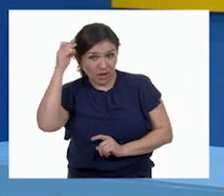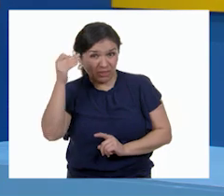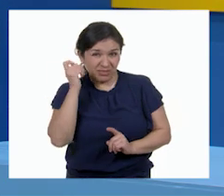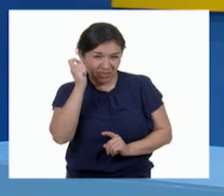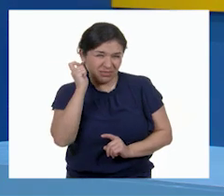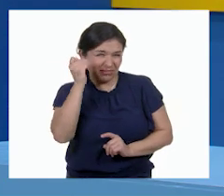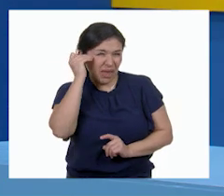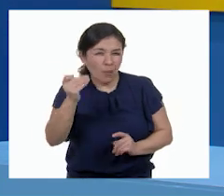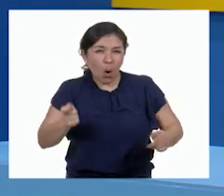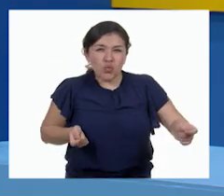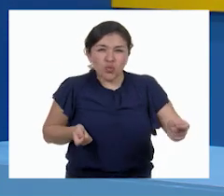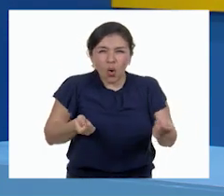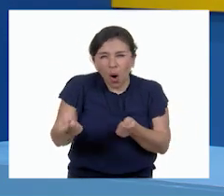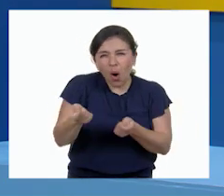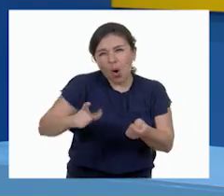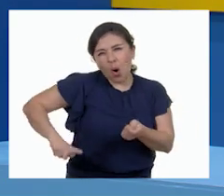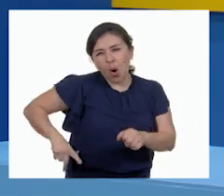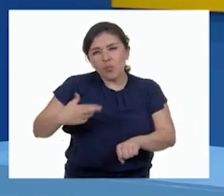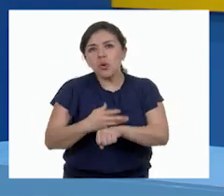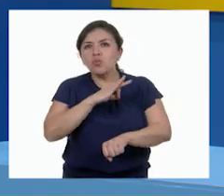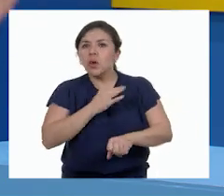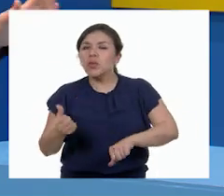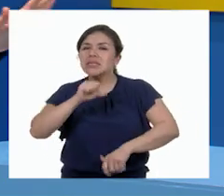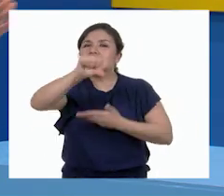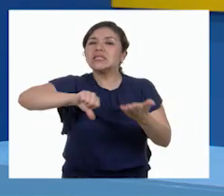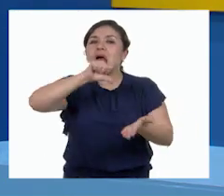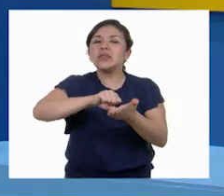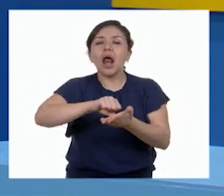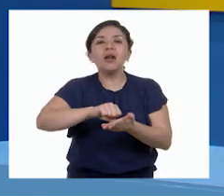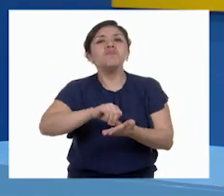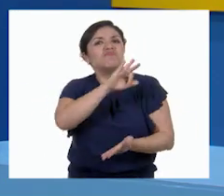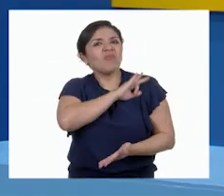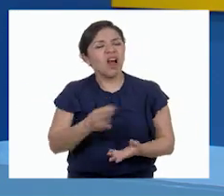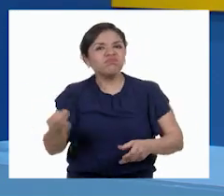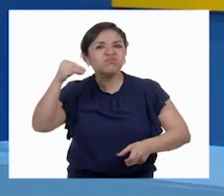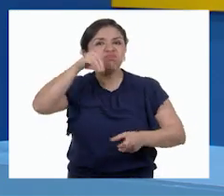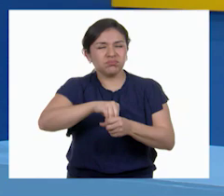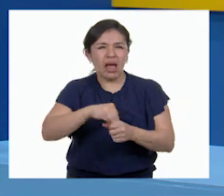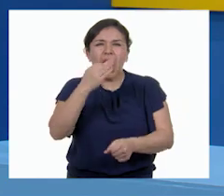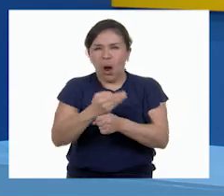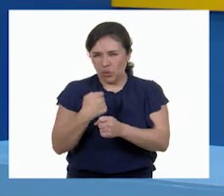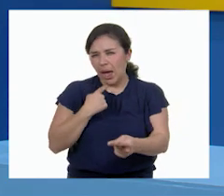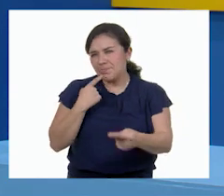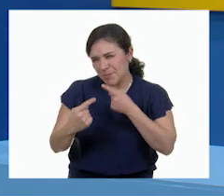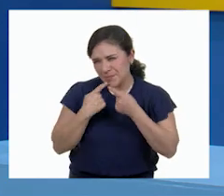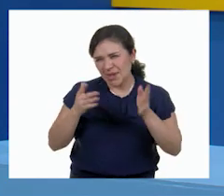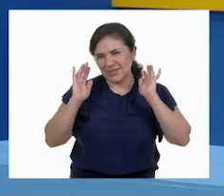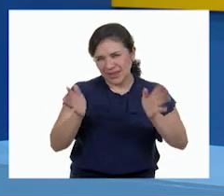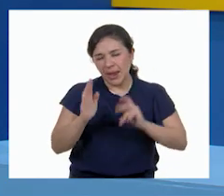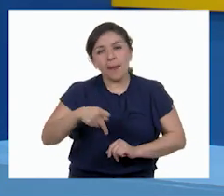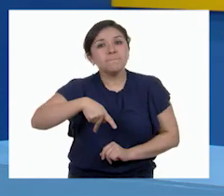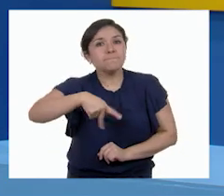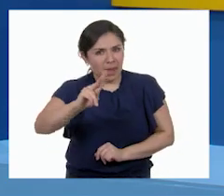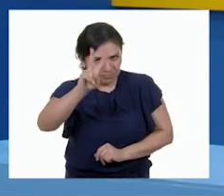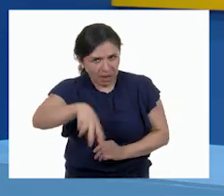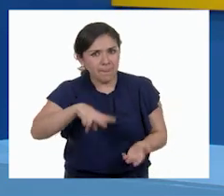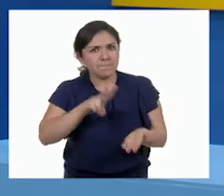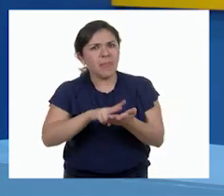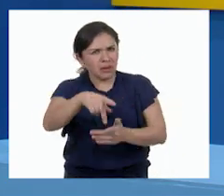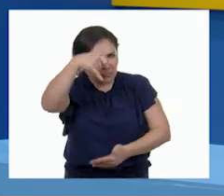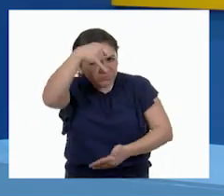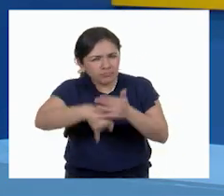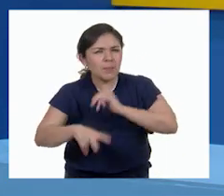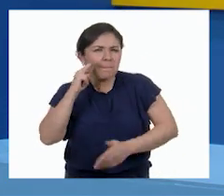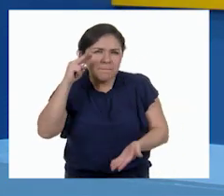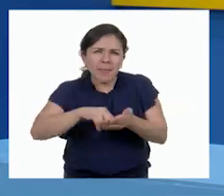logró centralizar el poder. Ya lo hemos discutido ahorita en clase, pero vale la pena que revisemos